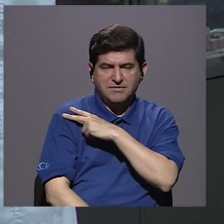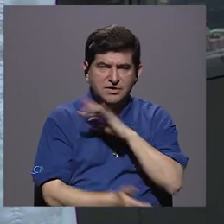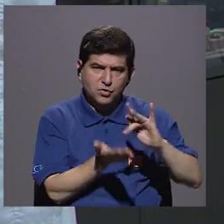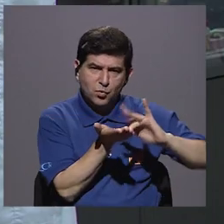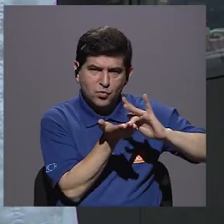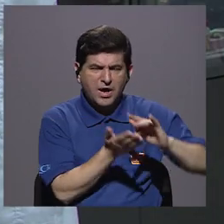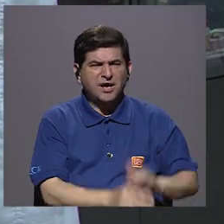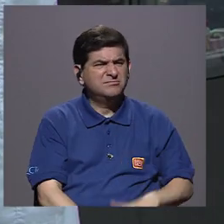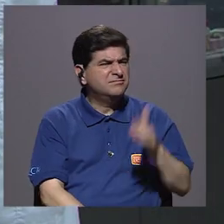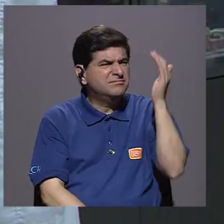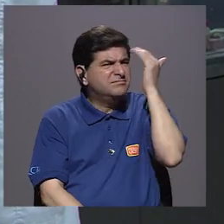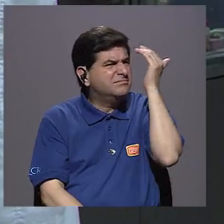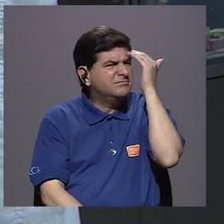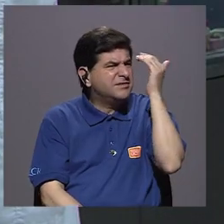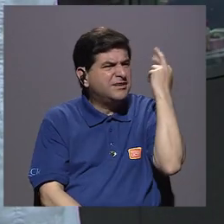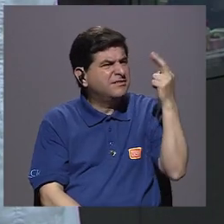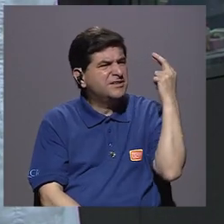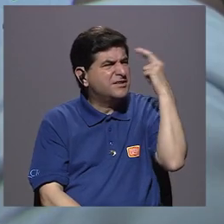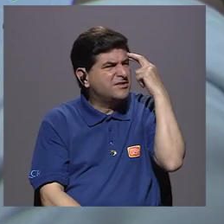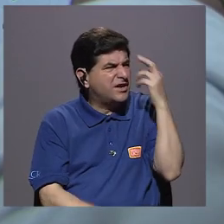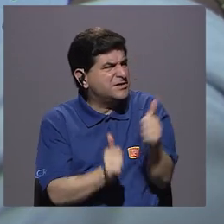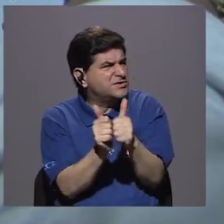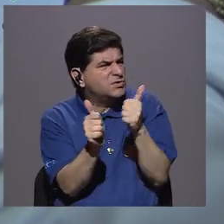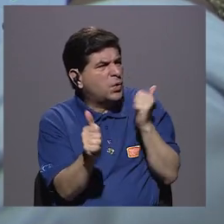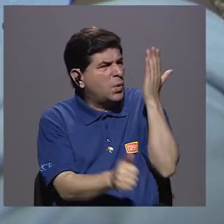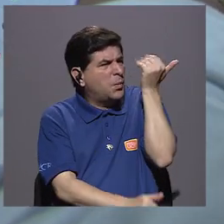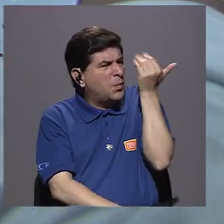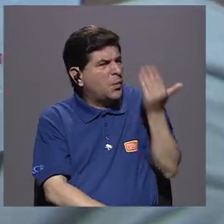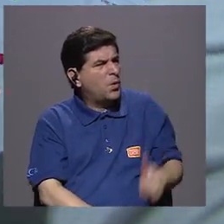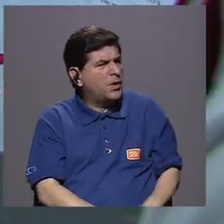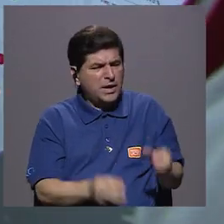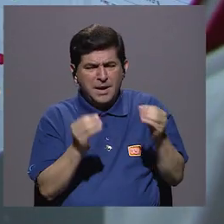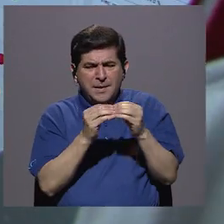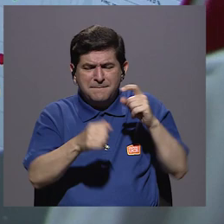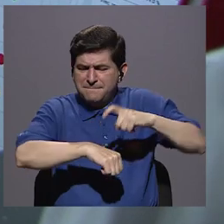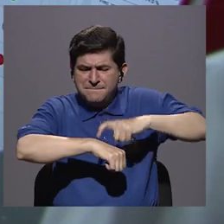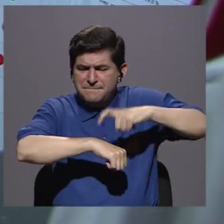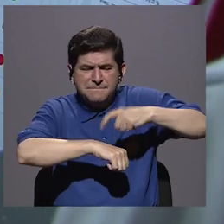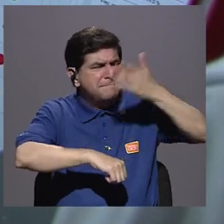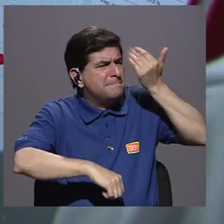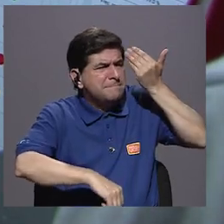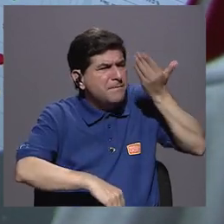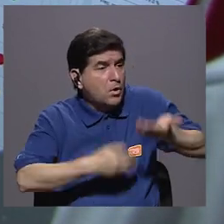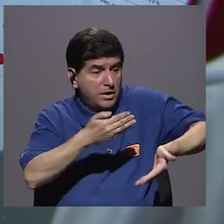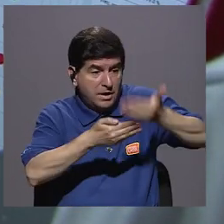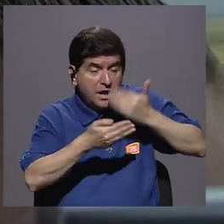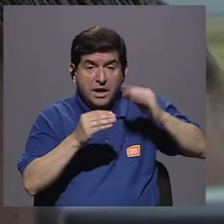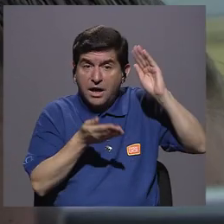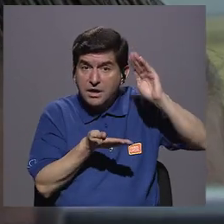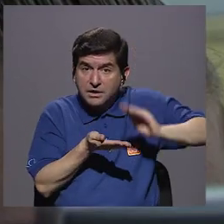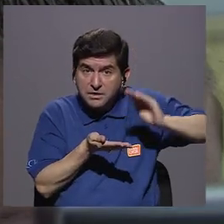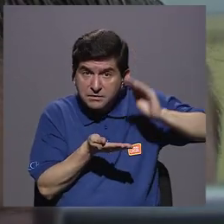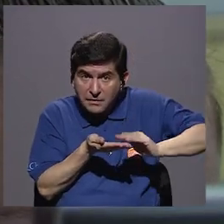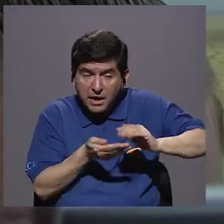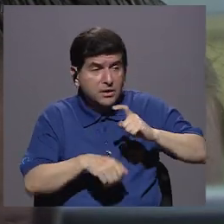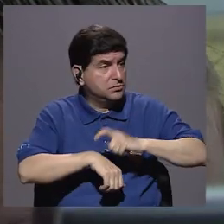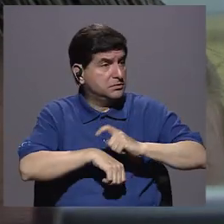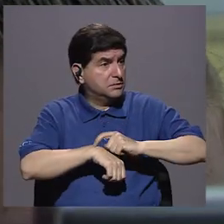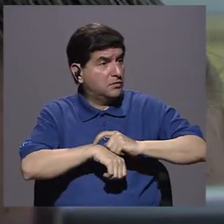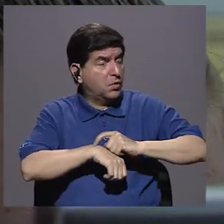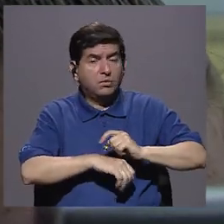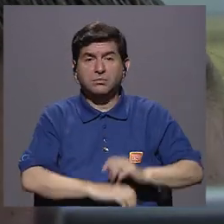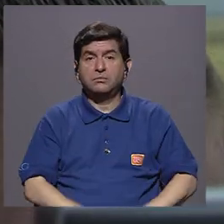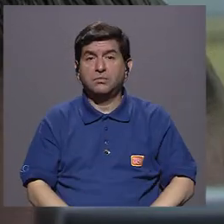de farmacia para saber cuál es el motivo, por qué motivo estamos tardando más de lo que antes tardábamos en entregar esos